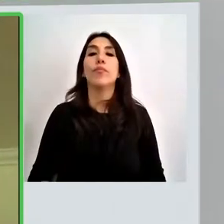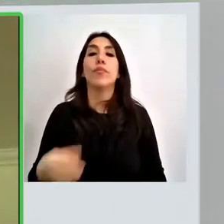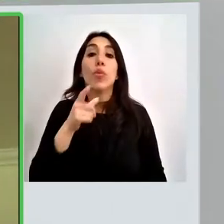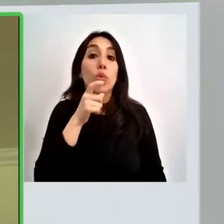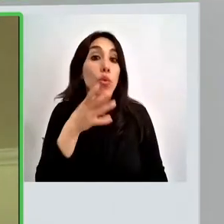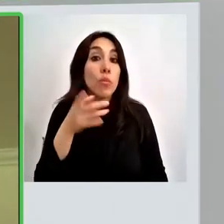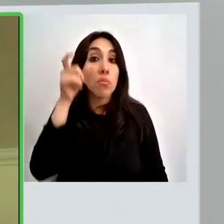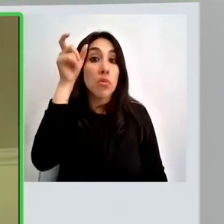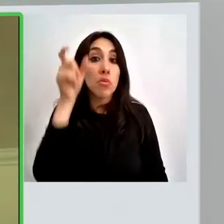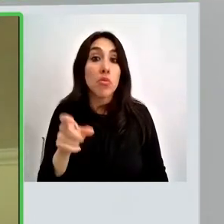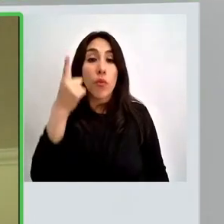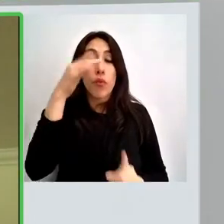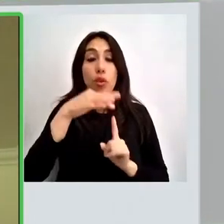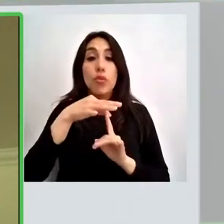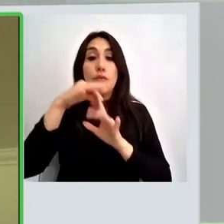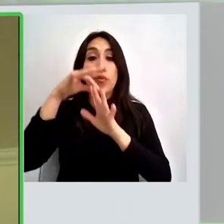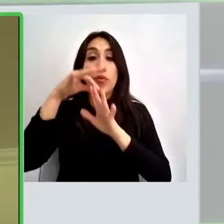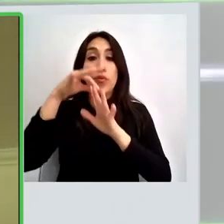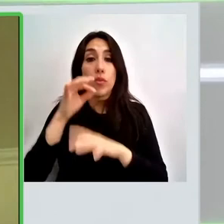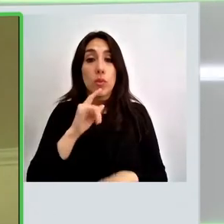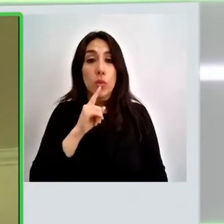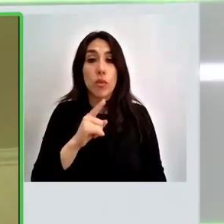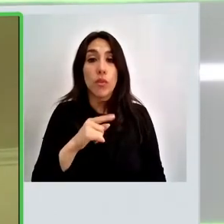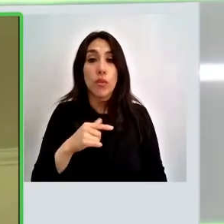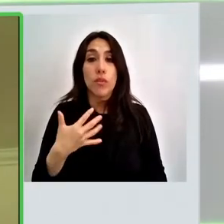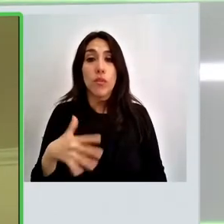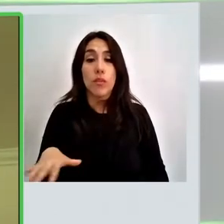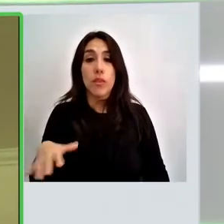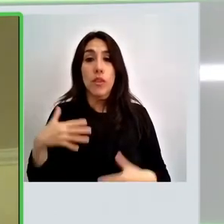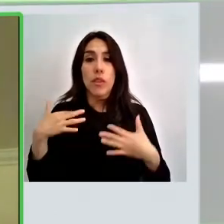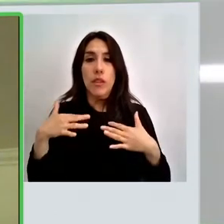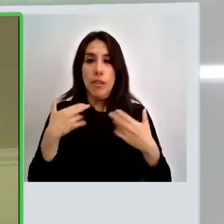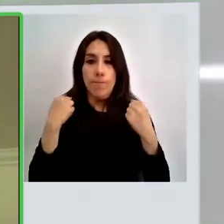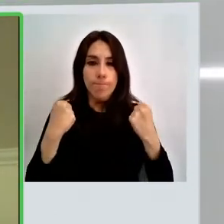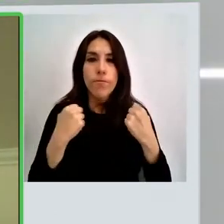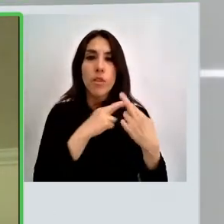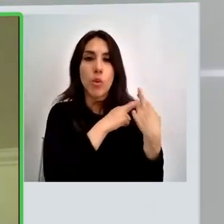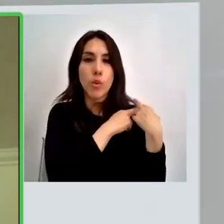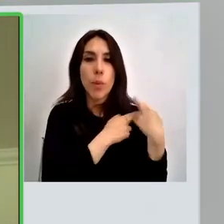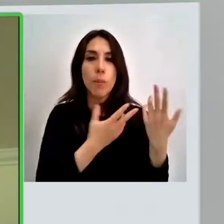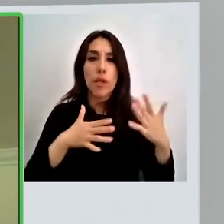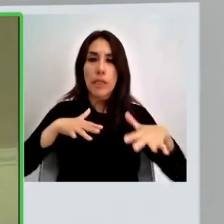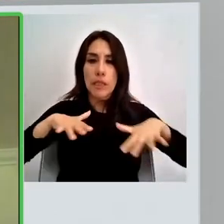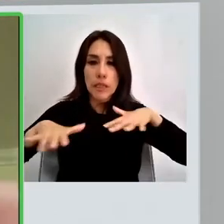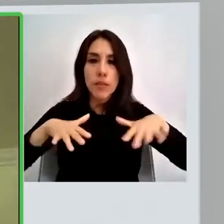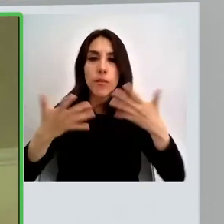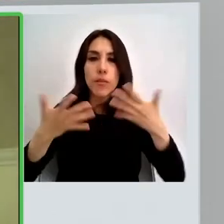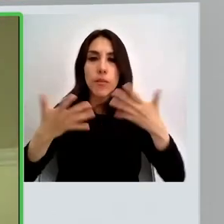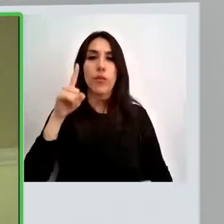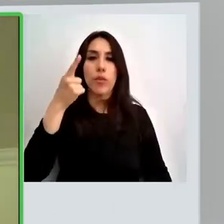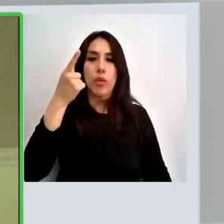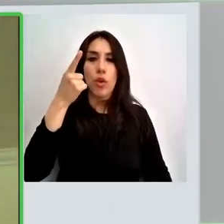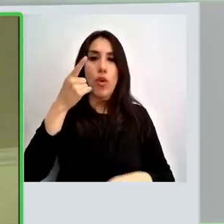y uno de ellos son el sol foundation y si lo proyectan